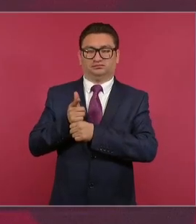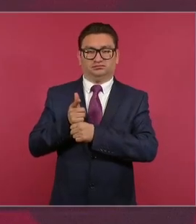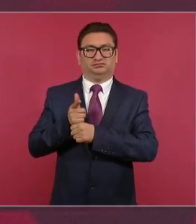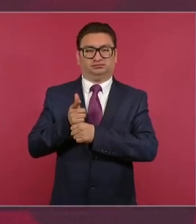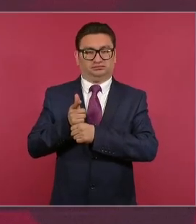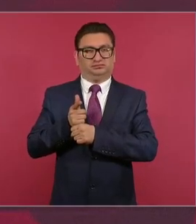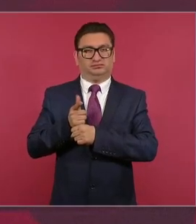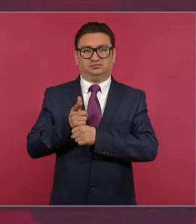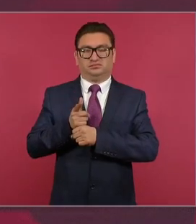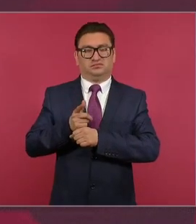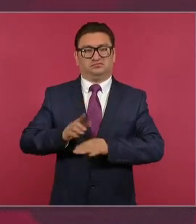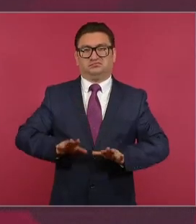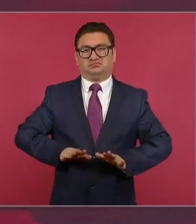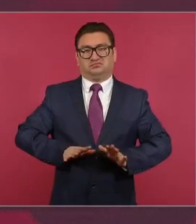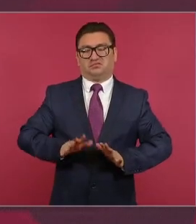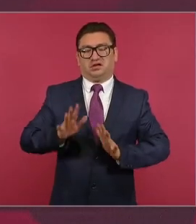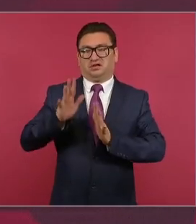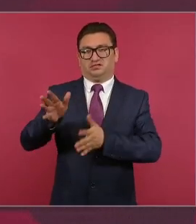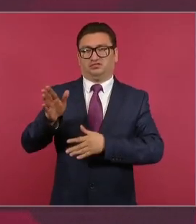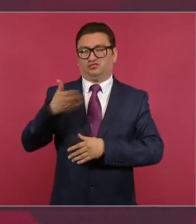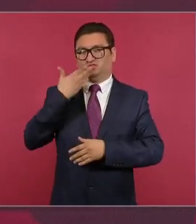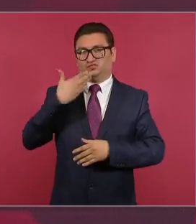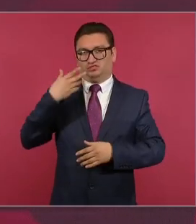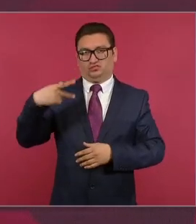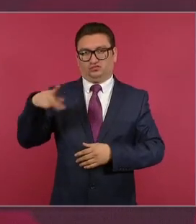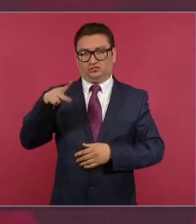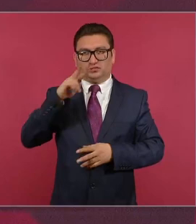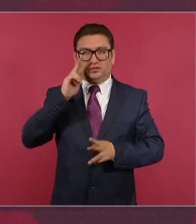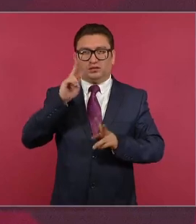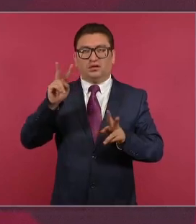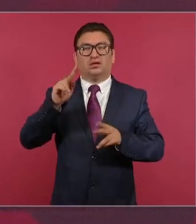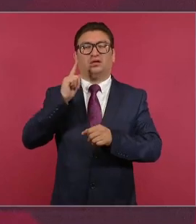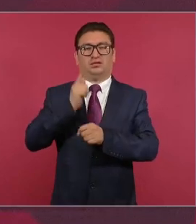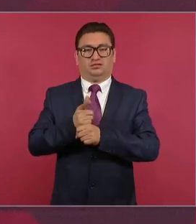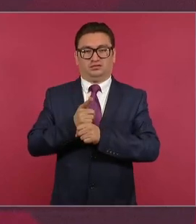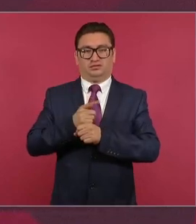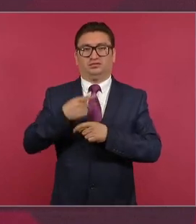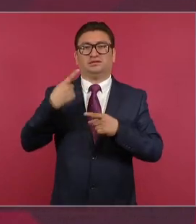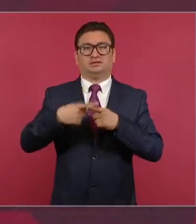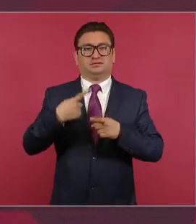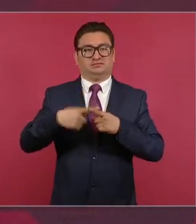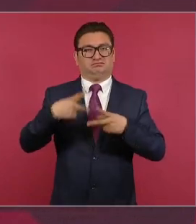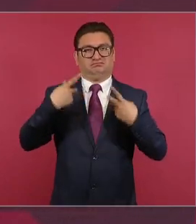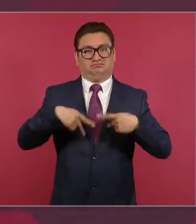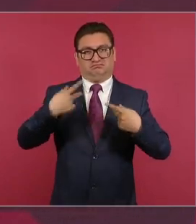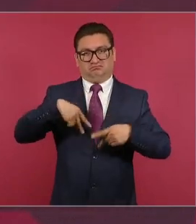con esa lucidez que solo tienen los grandes.